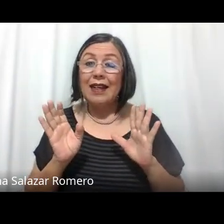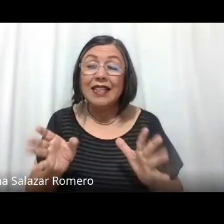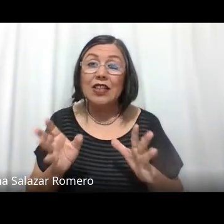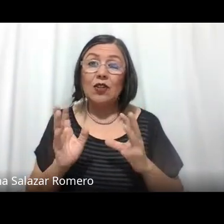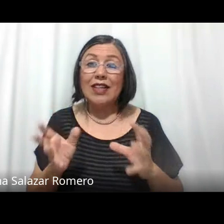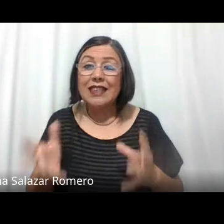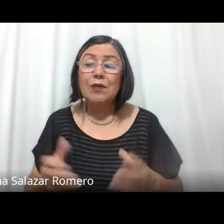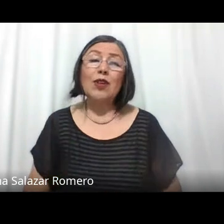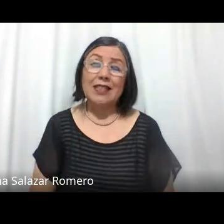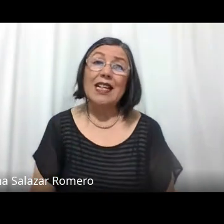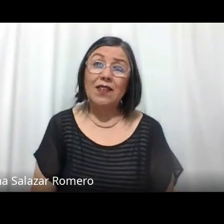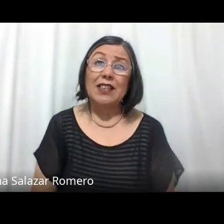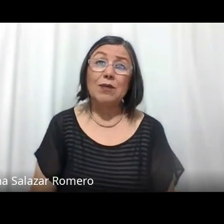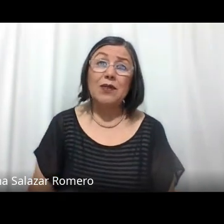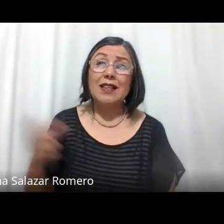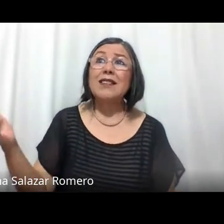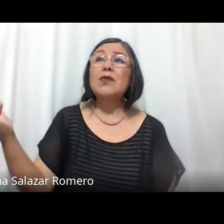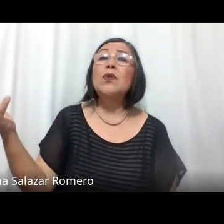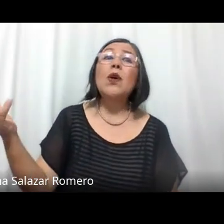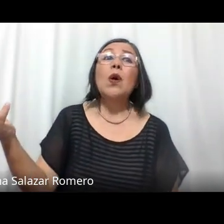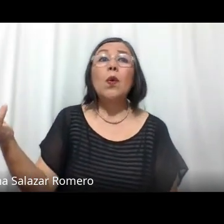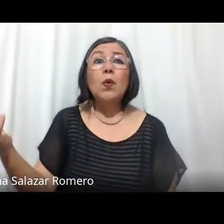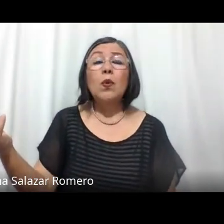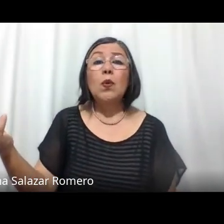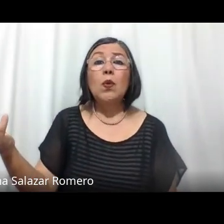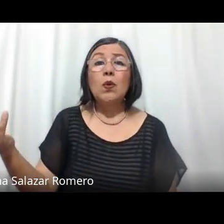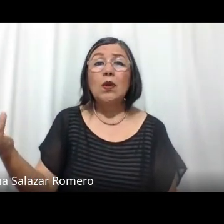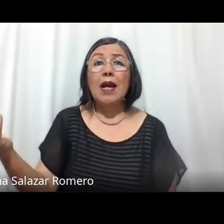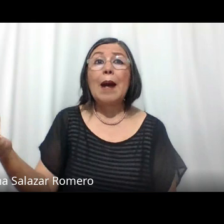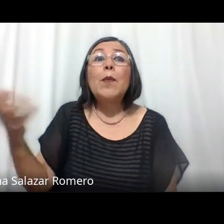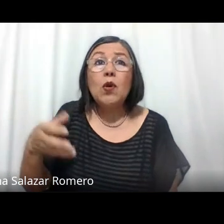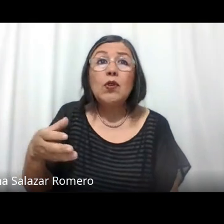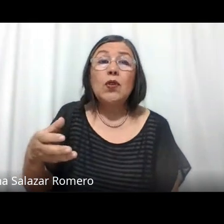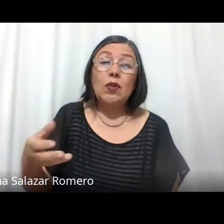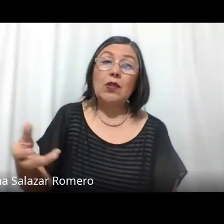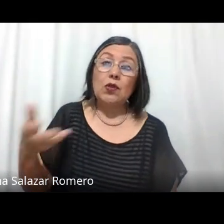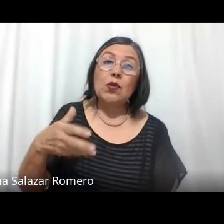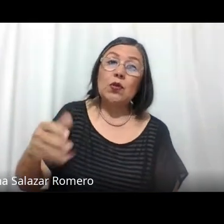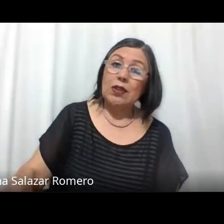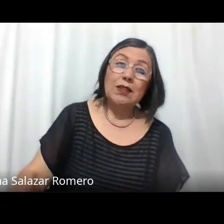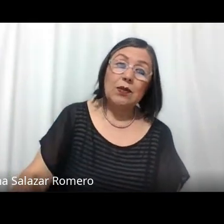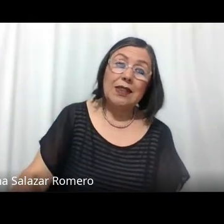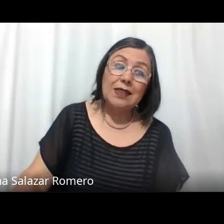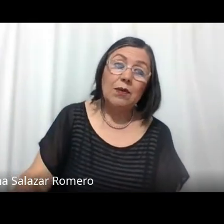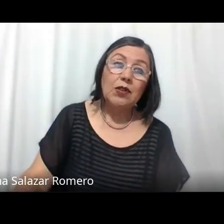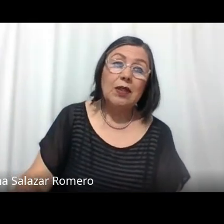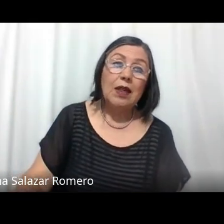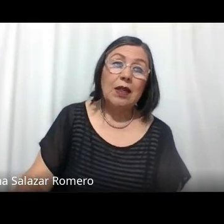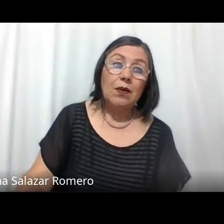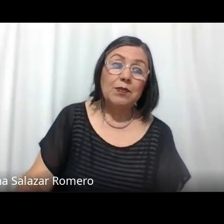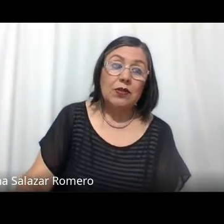el léxico no nativo es el alfabeto manual. Ese es un apoyo que nosotros